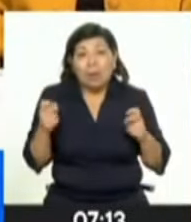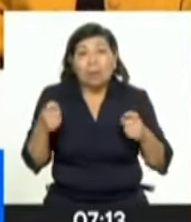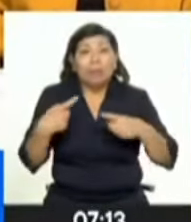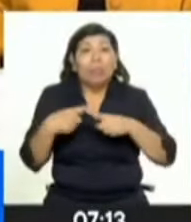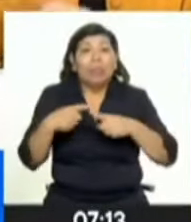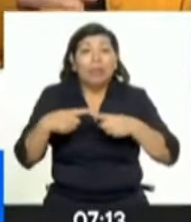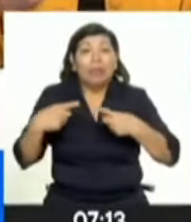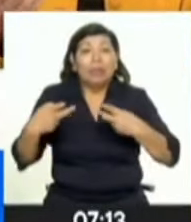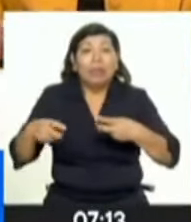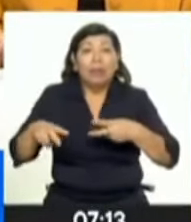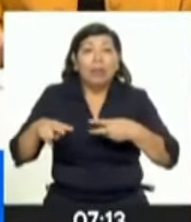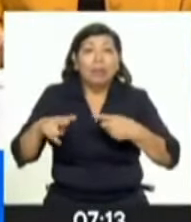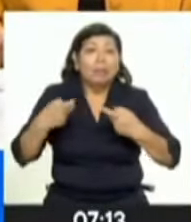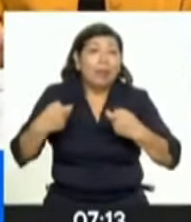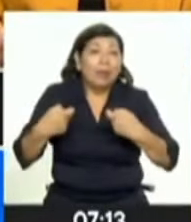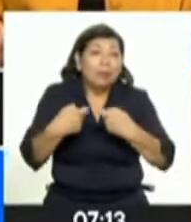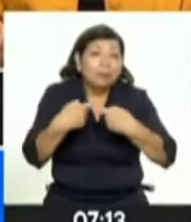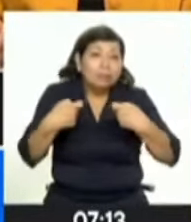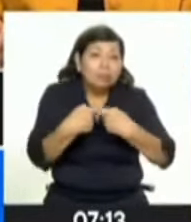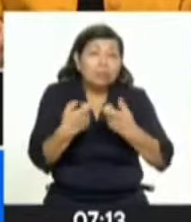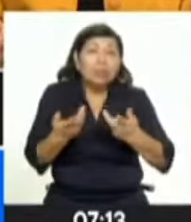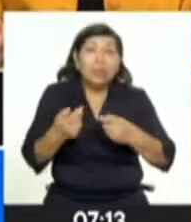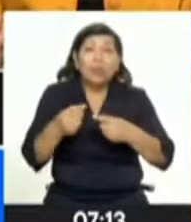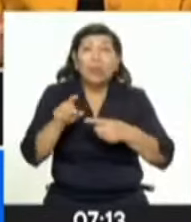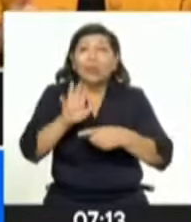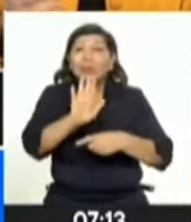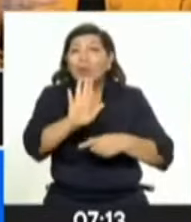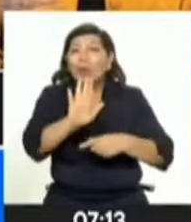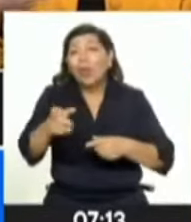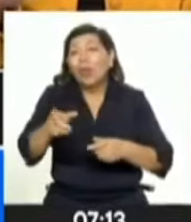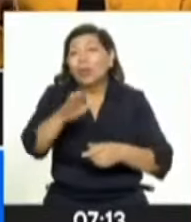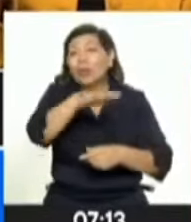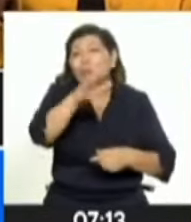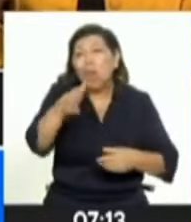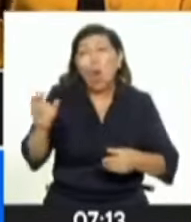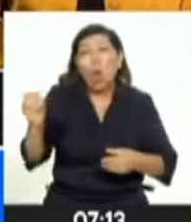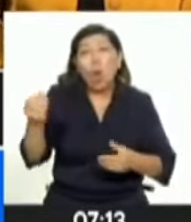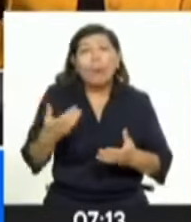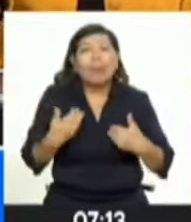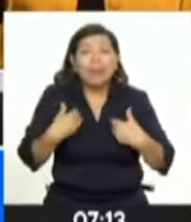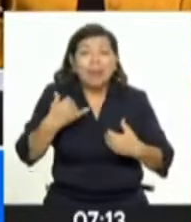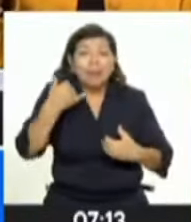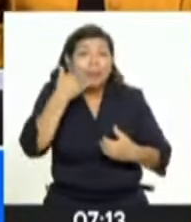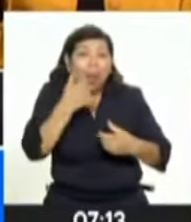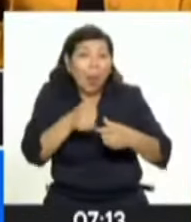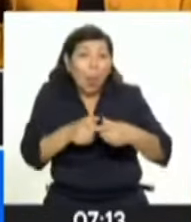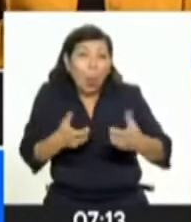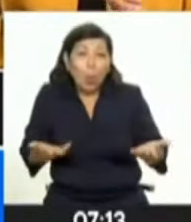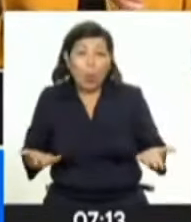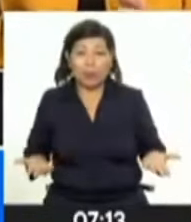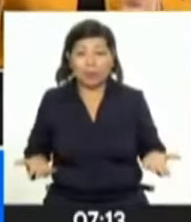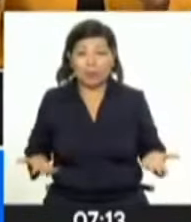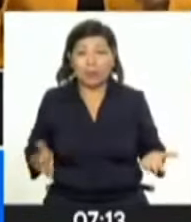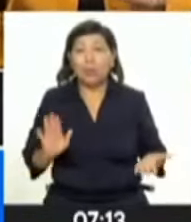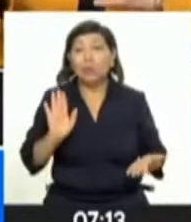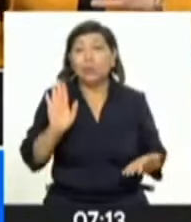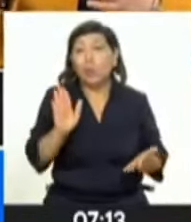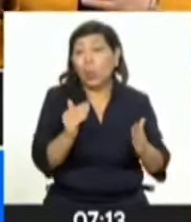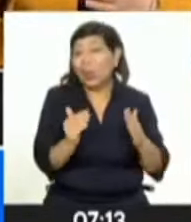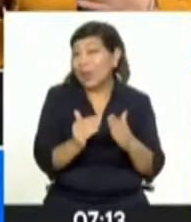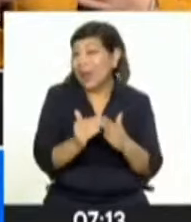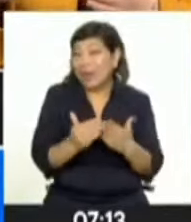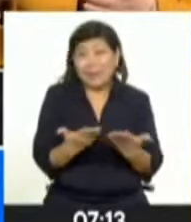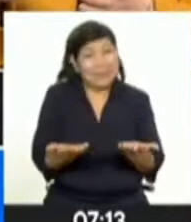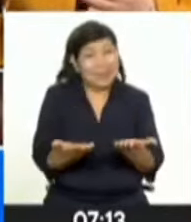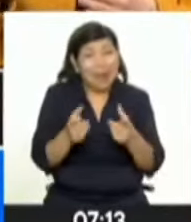redes sociales. Los chicos tienen acceso a redes sociales y probablemente en los hogares es